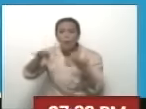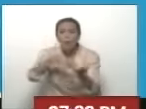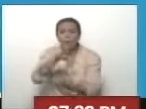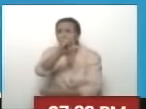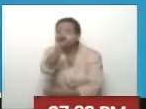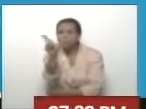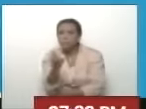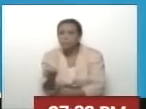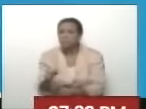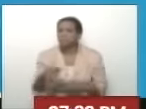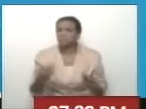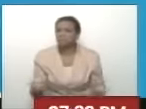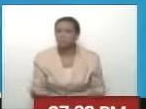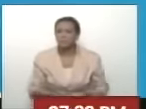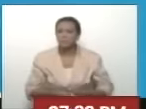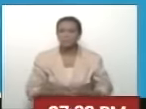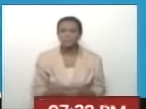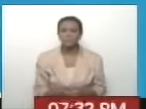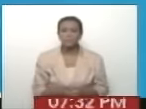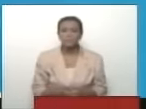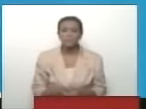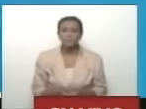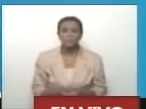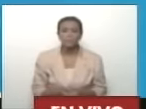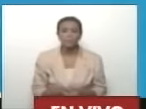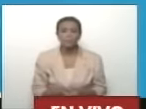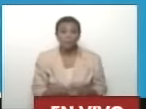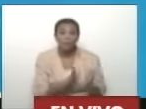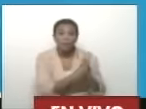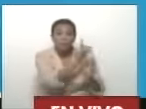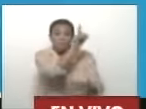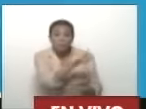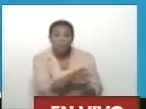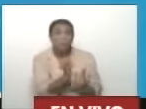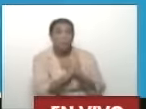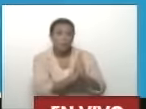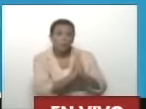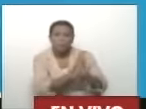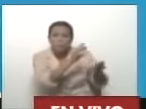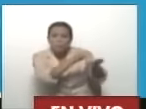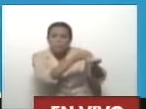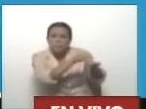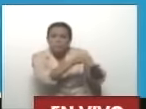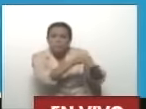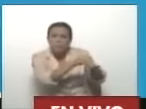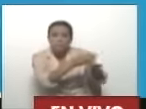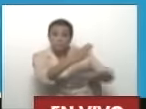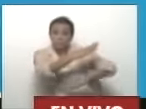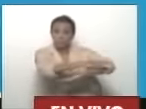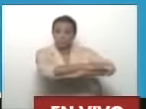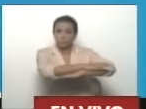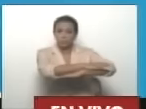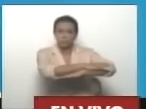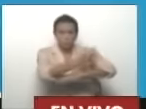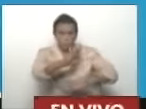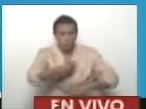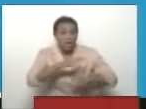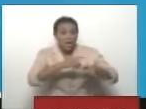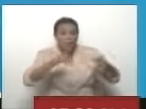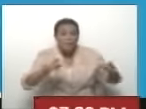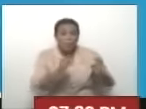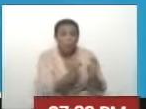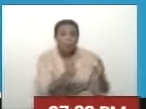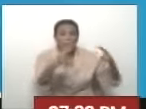Guayana Esequiba. Y le pedí que jugara un papel positivo como secretario general de la